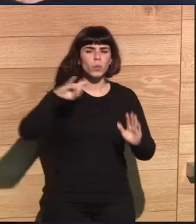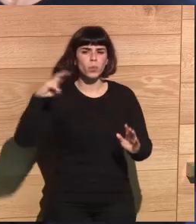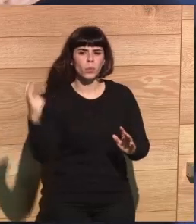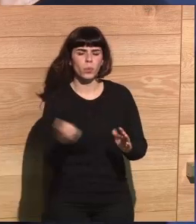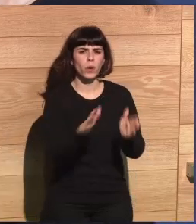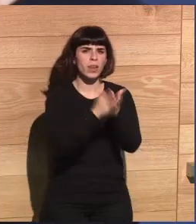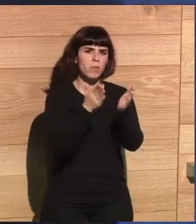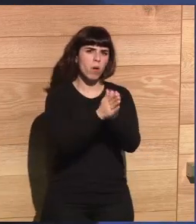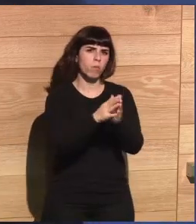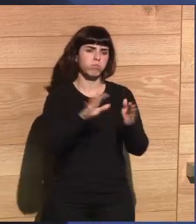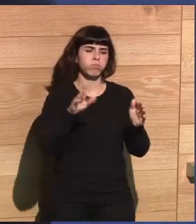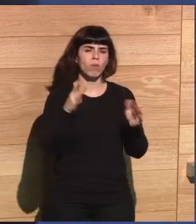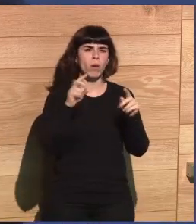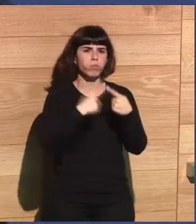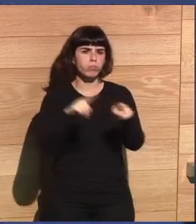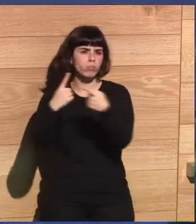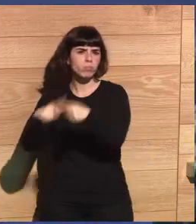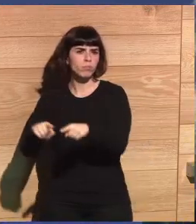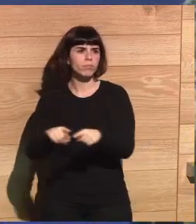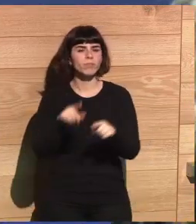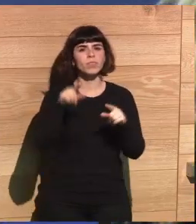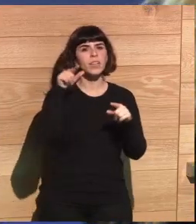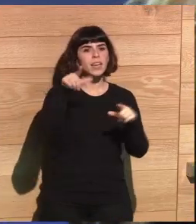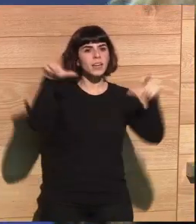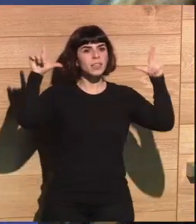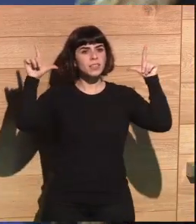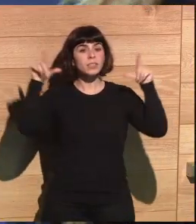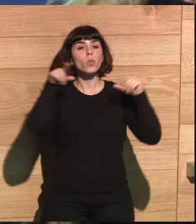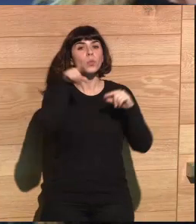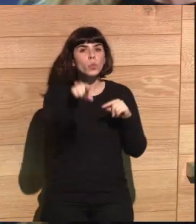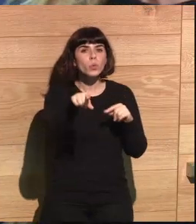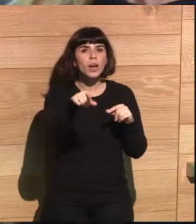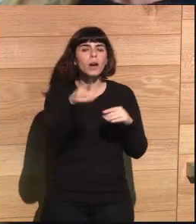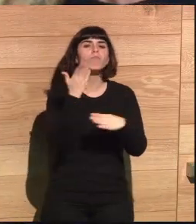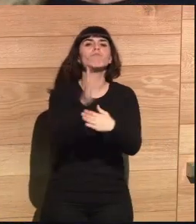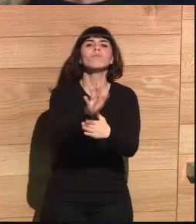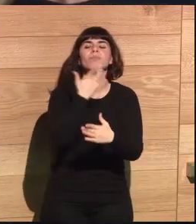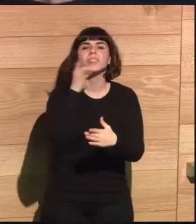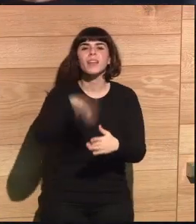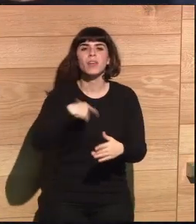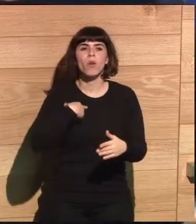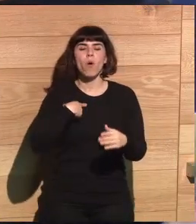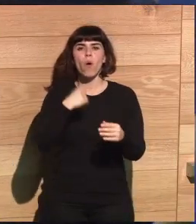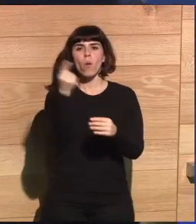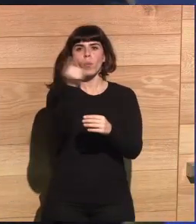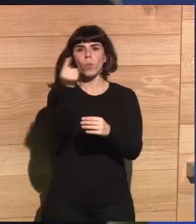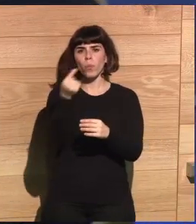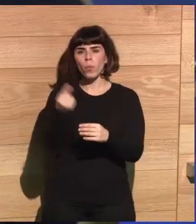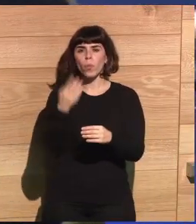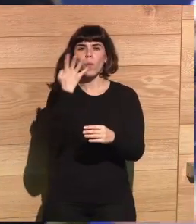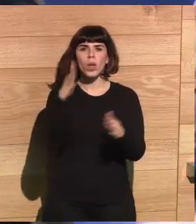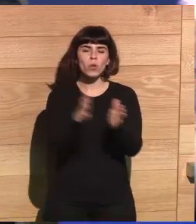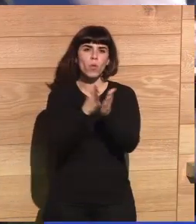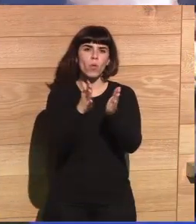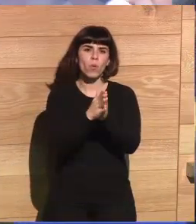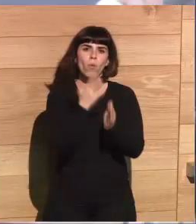que estamos viendo son tuyas. Cuéntanos a quién representa. Bueno, yo la verdad es que he ilustrado 4 cuentos